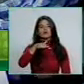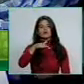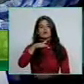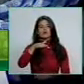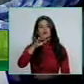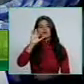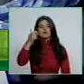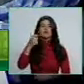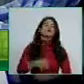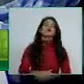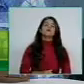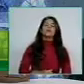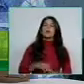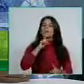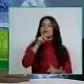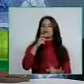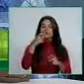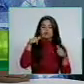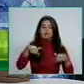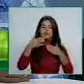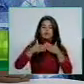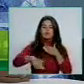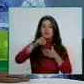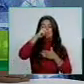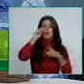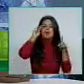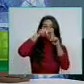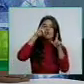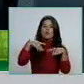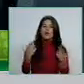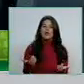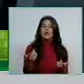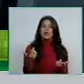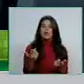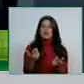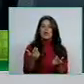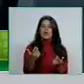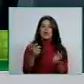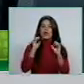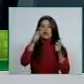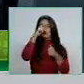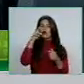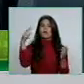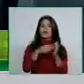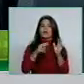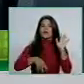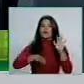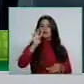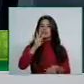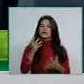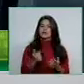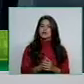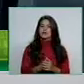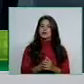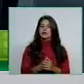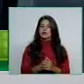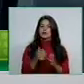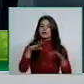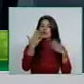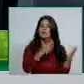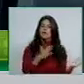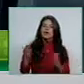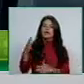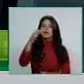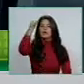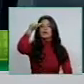entonces estas metas a partir de este año? Bueno, que ya dentro del año 2014, estos planes que tiene